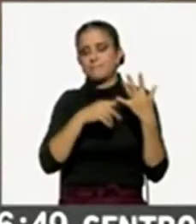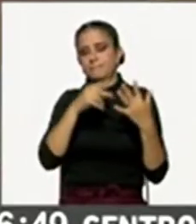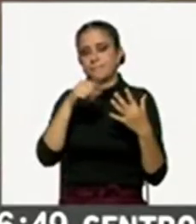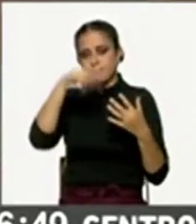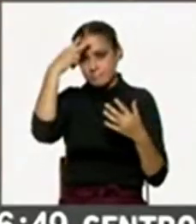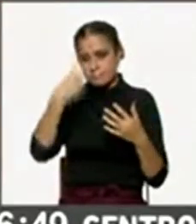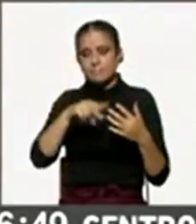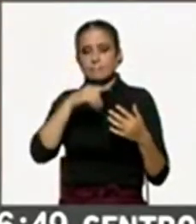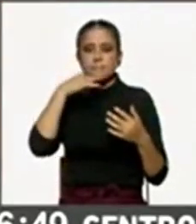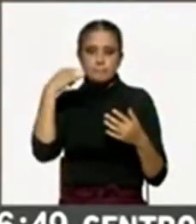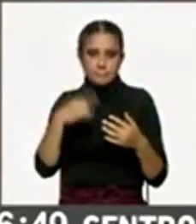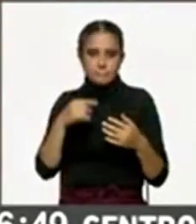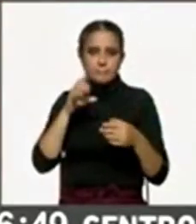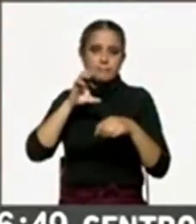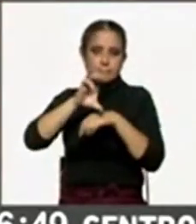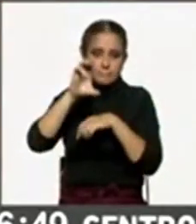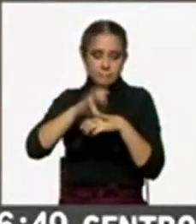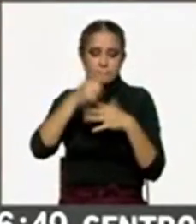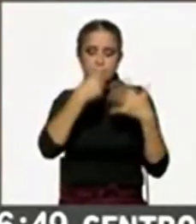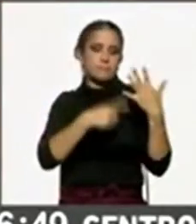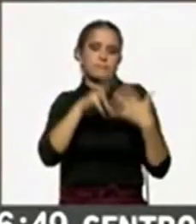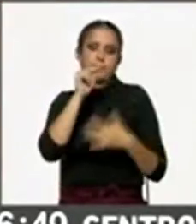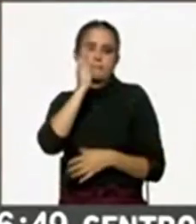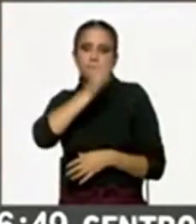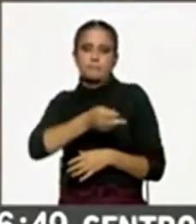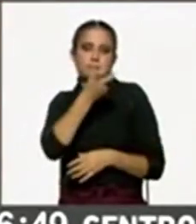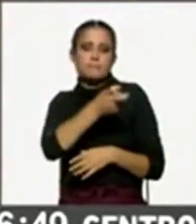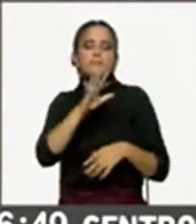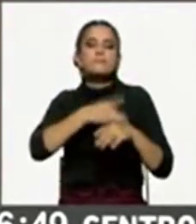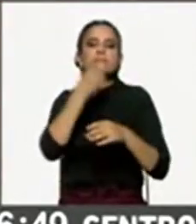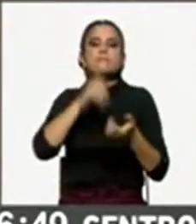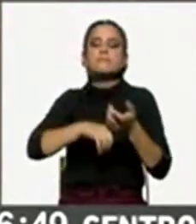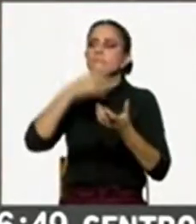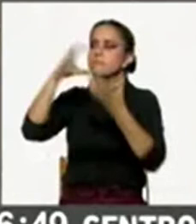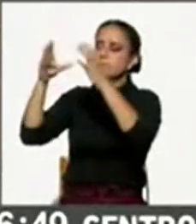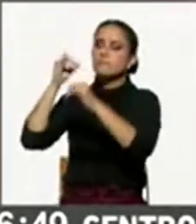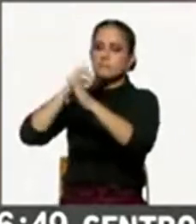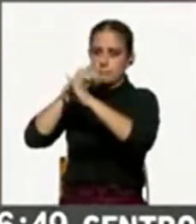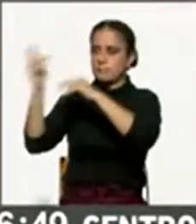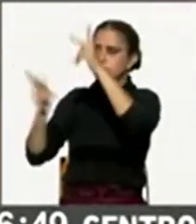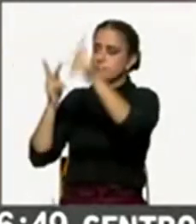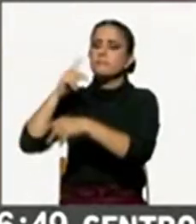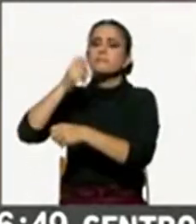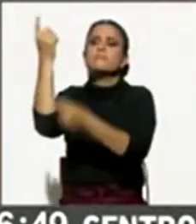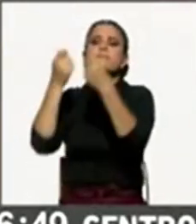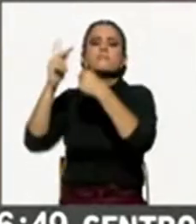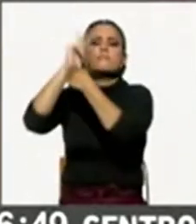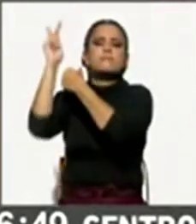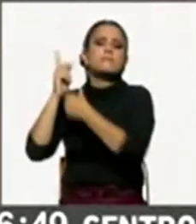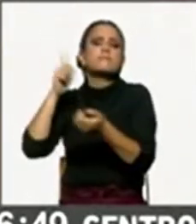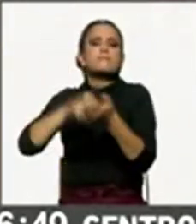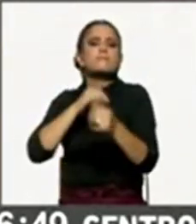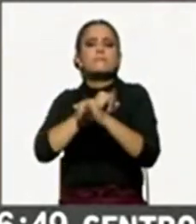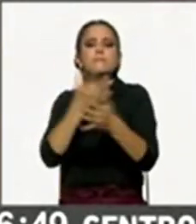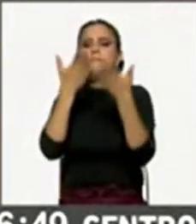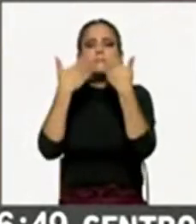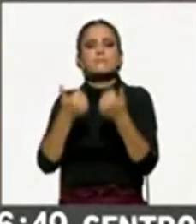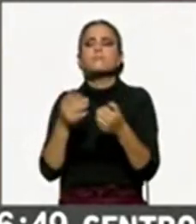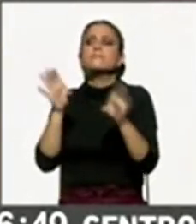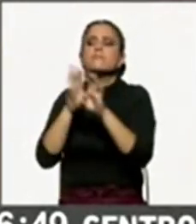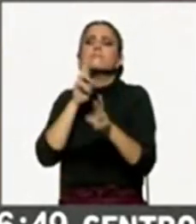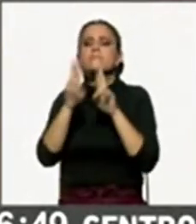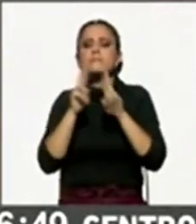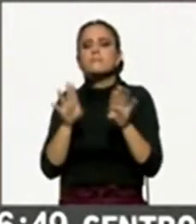Chile, Colombia, entre otros, pero te da una idea de a nivel global qué es lo que se